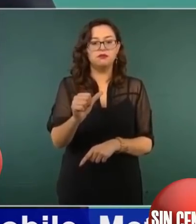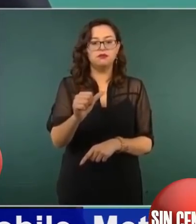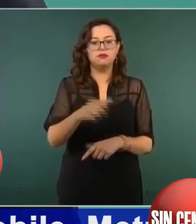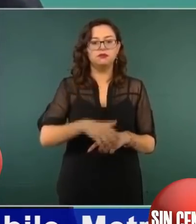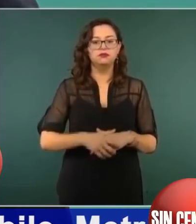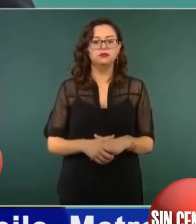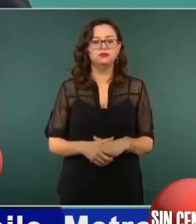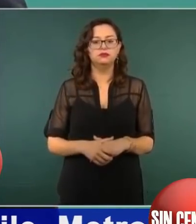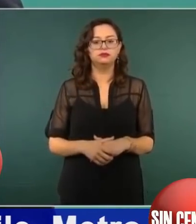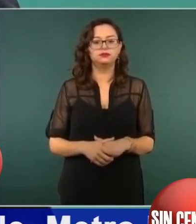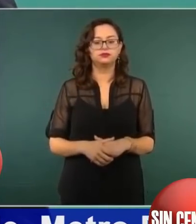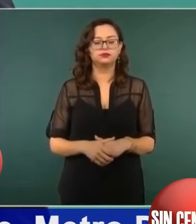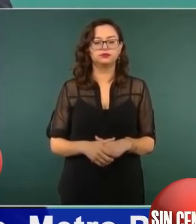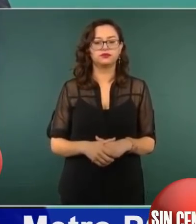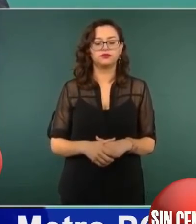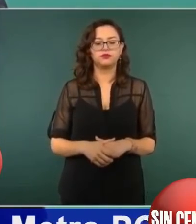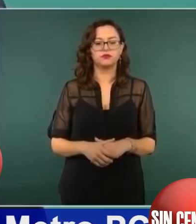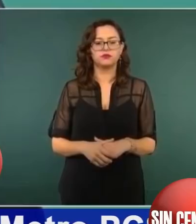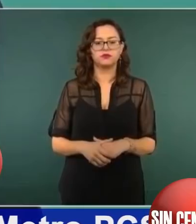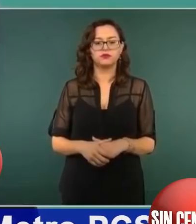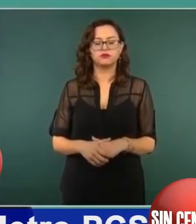No